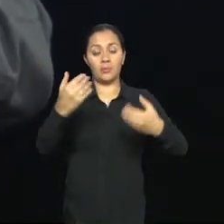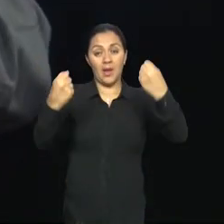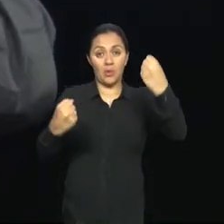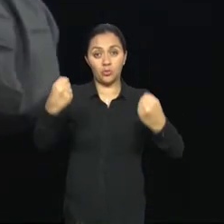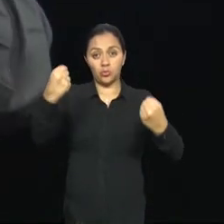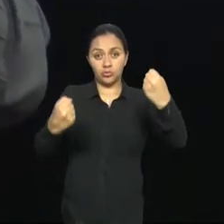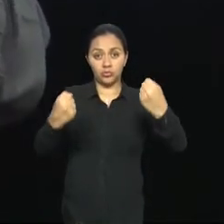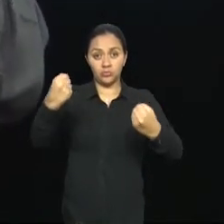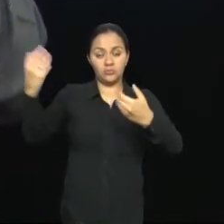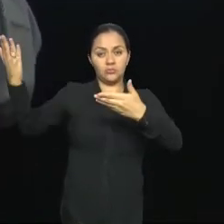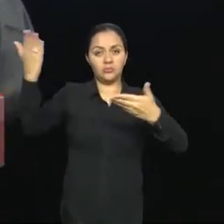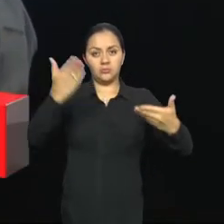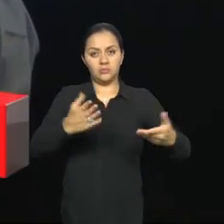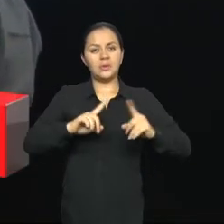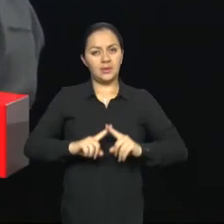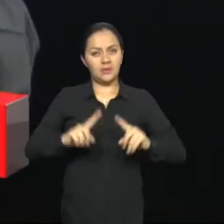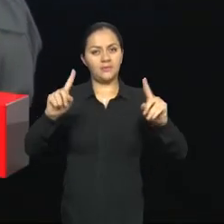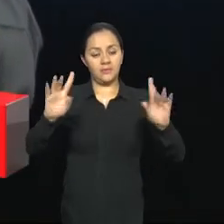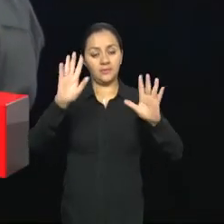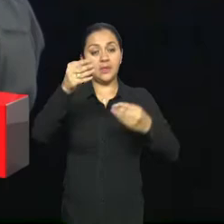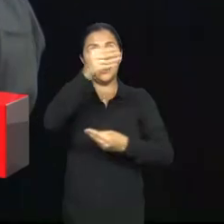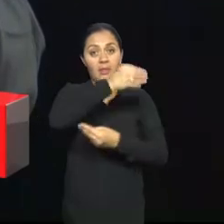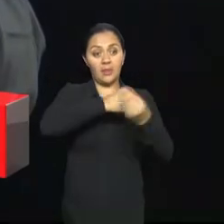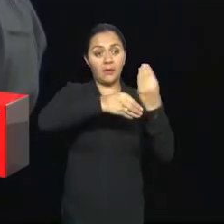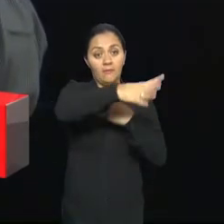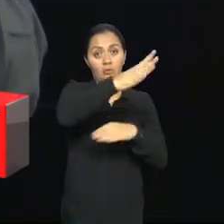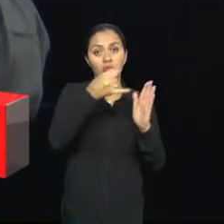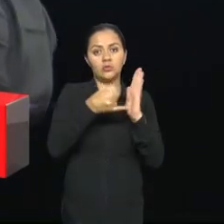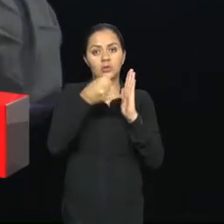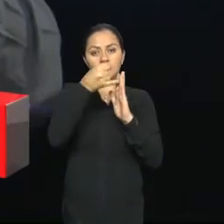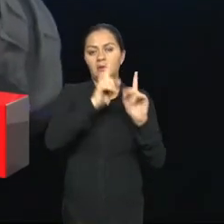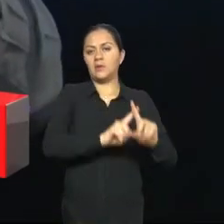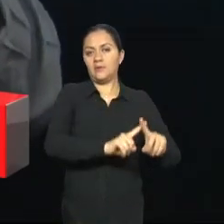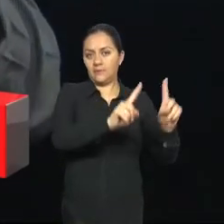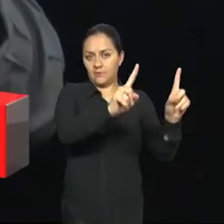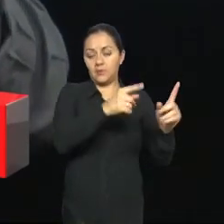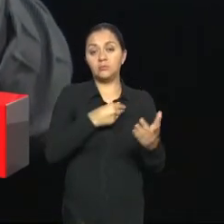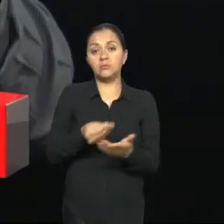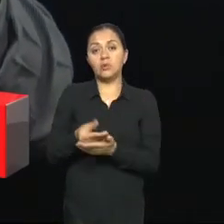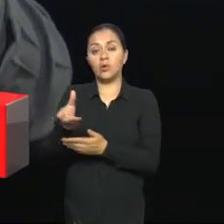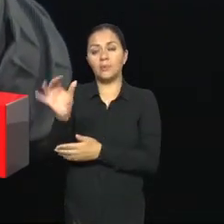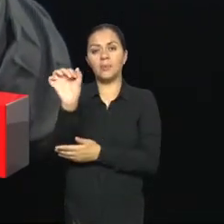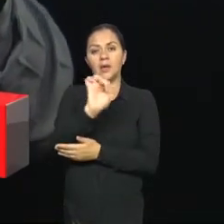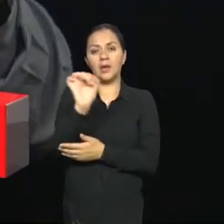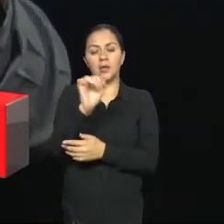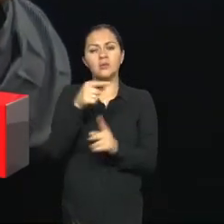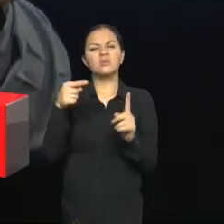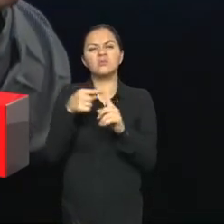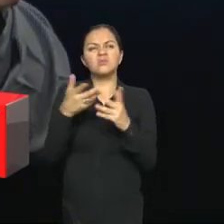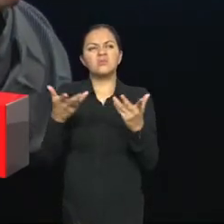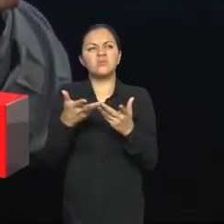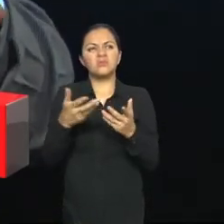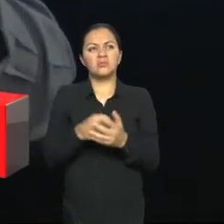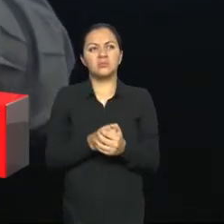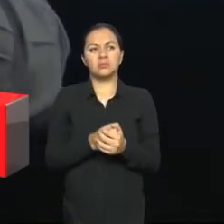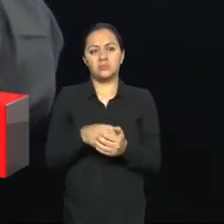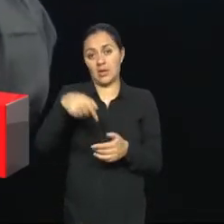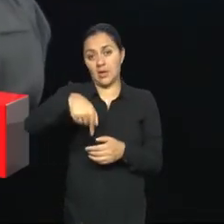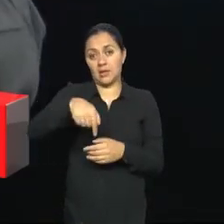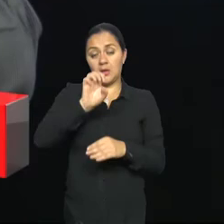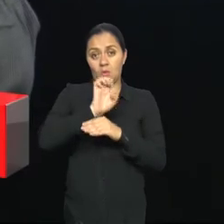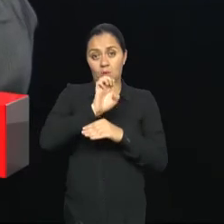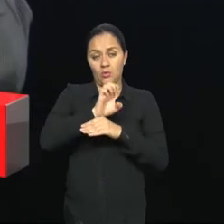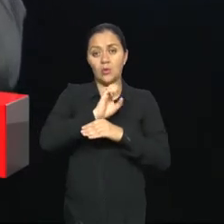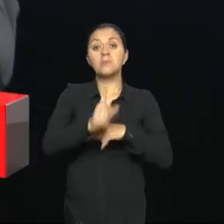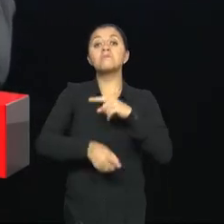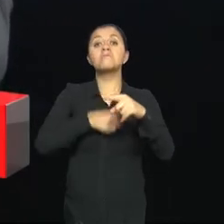que diferenciar en la devolución del IVA cuando compras un vehículo local. En nuestro país. Y